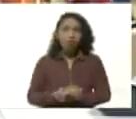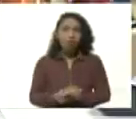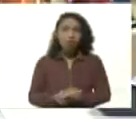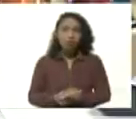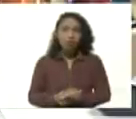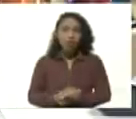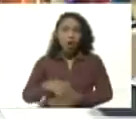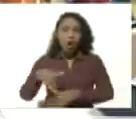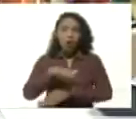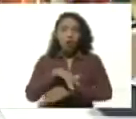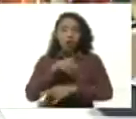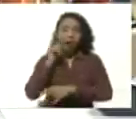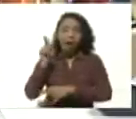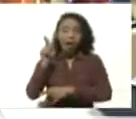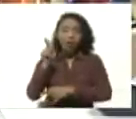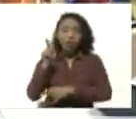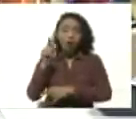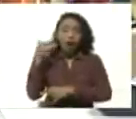donde impera el